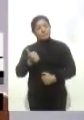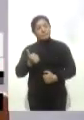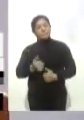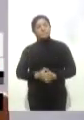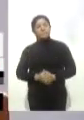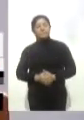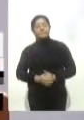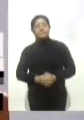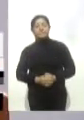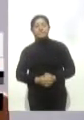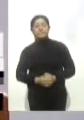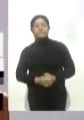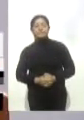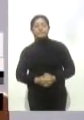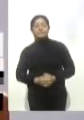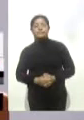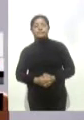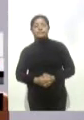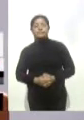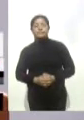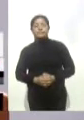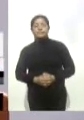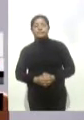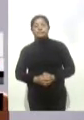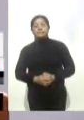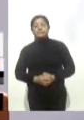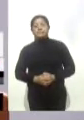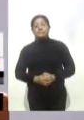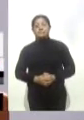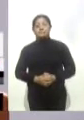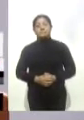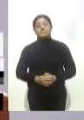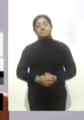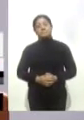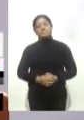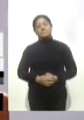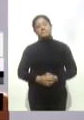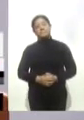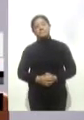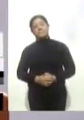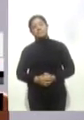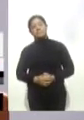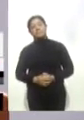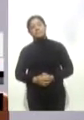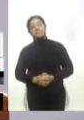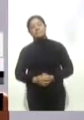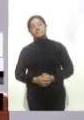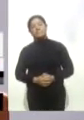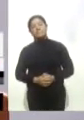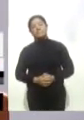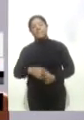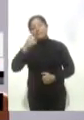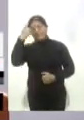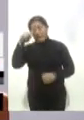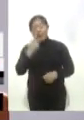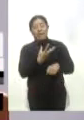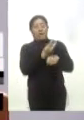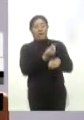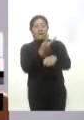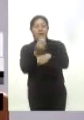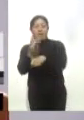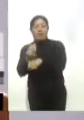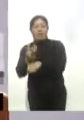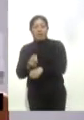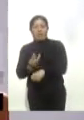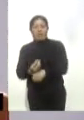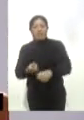para que demos mantenimiento a los senderos, para que